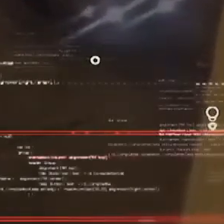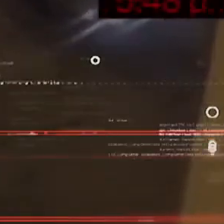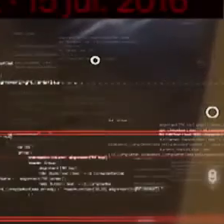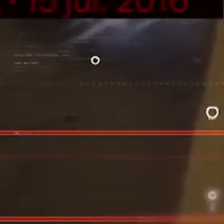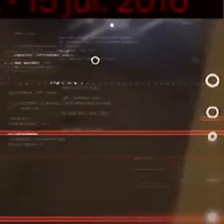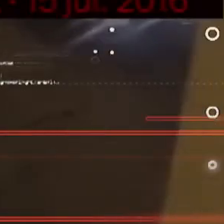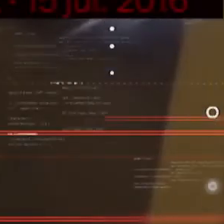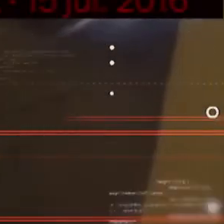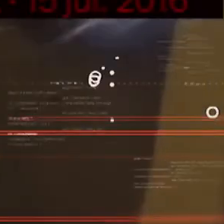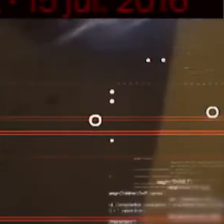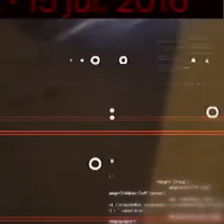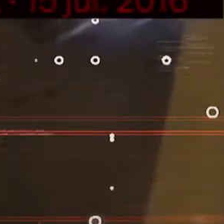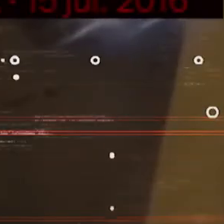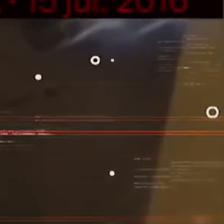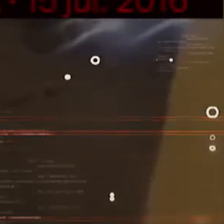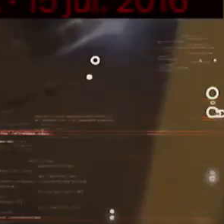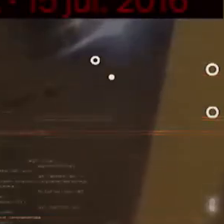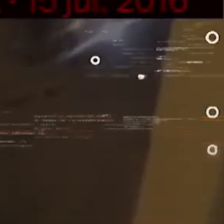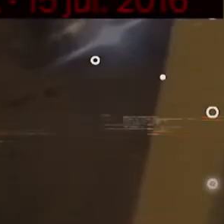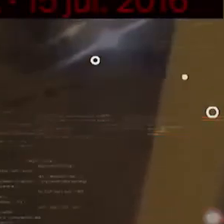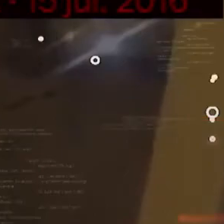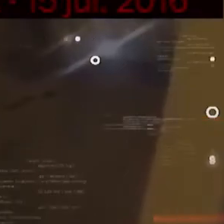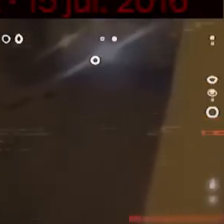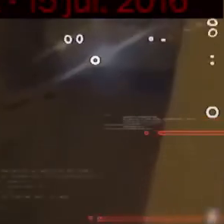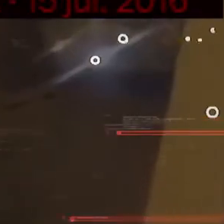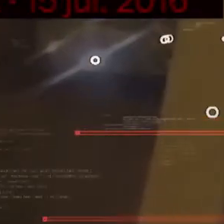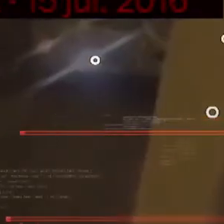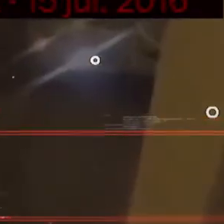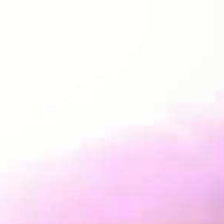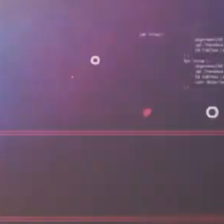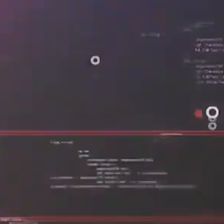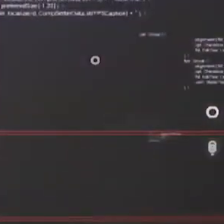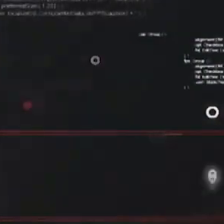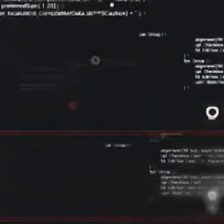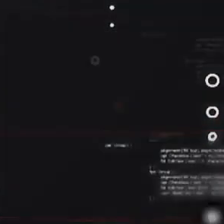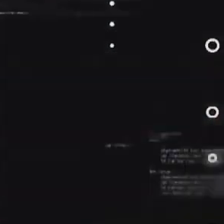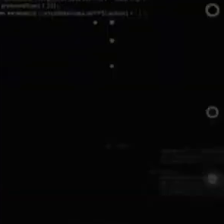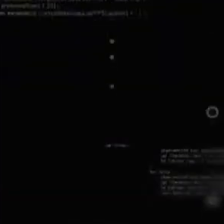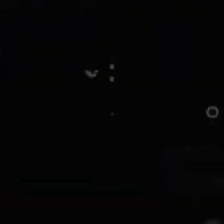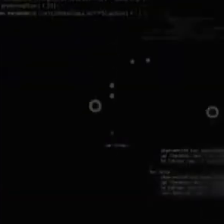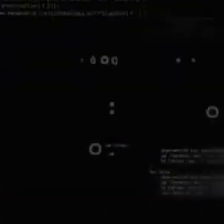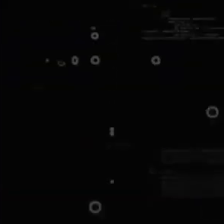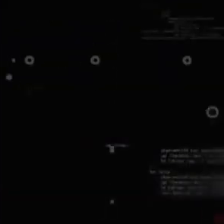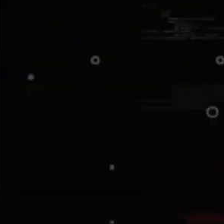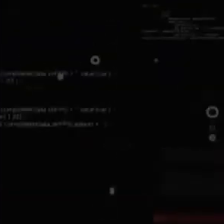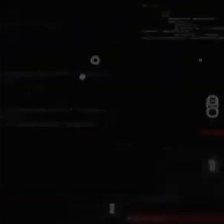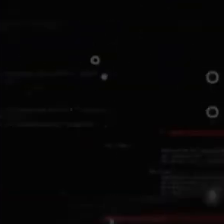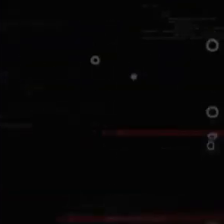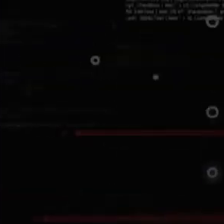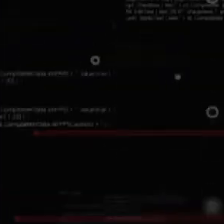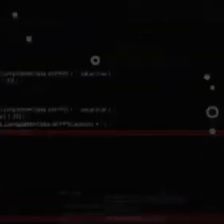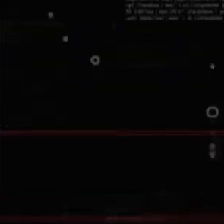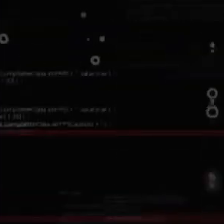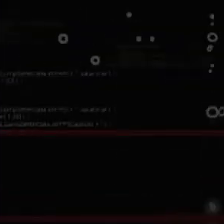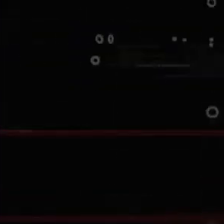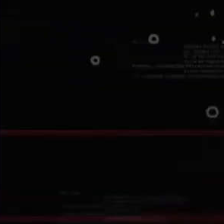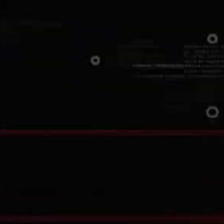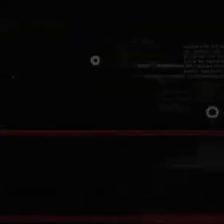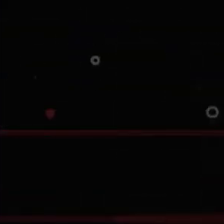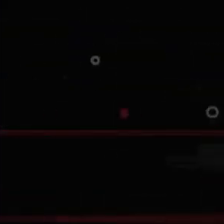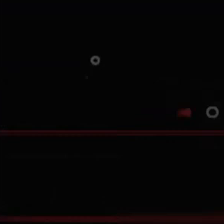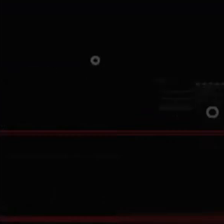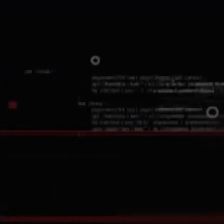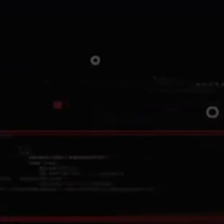en julio de 2016 y corresponde al intento de golpe de Estado por parte de una de las facciones de las Fuerzas Armadas de